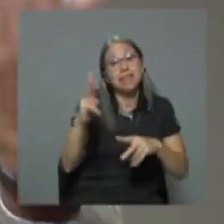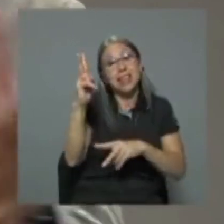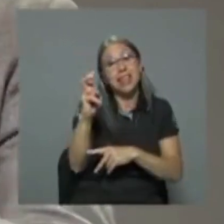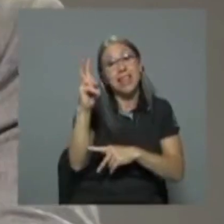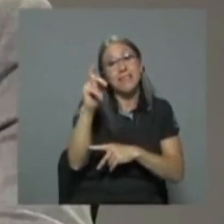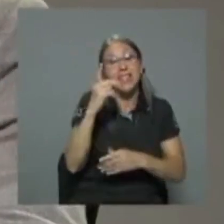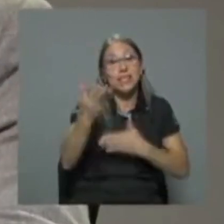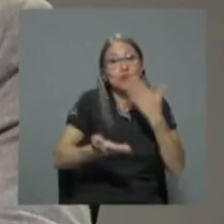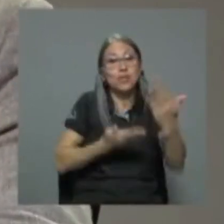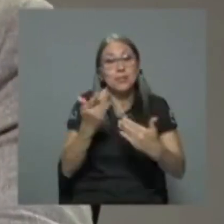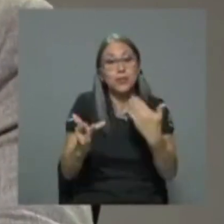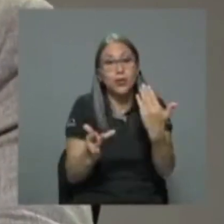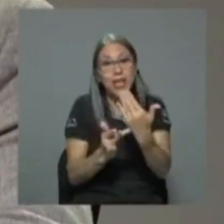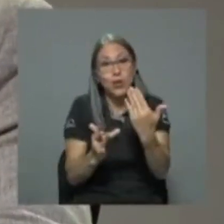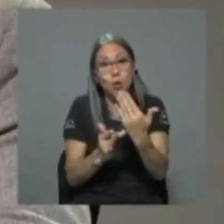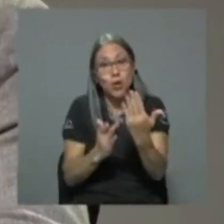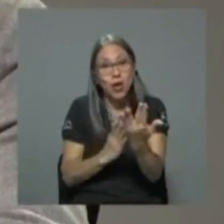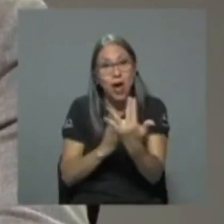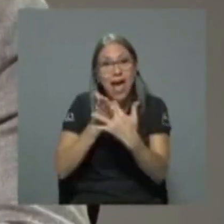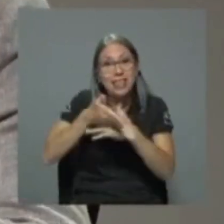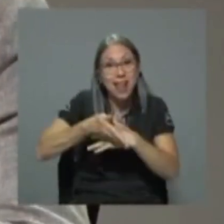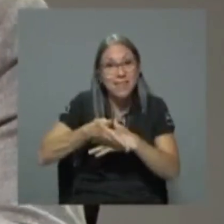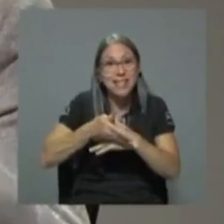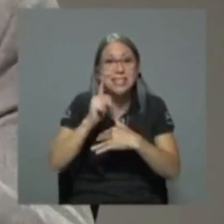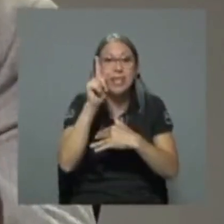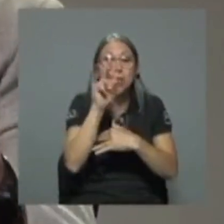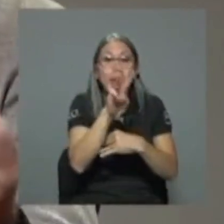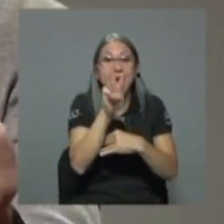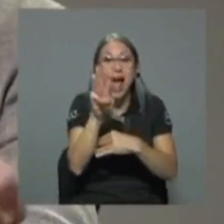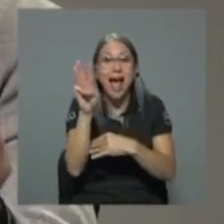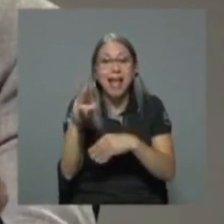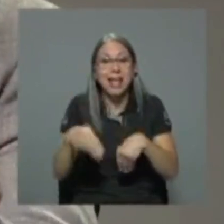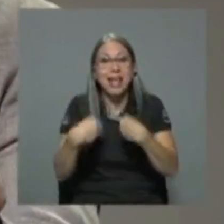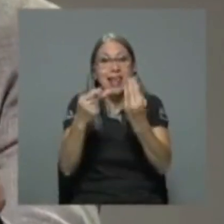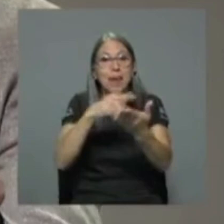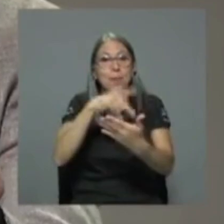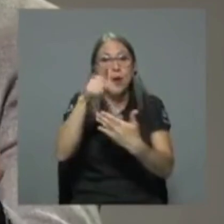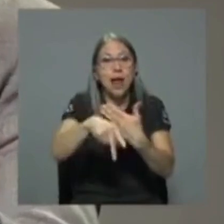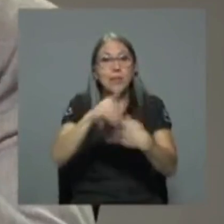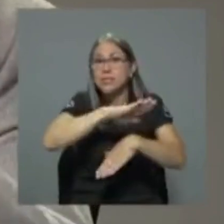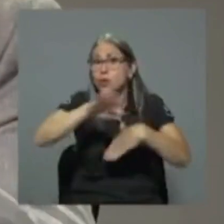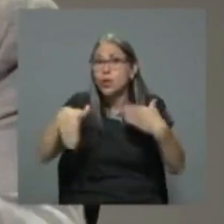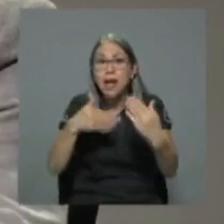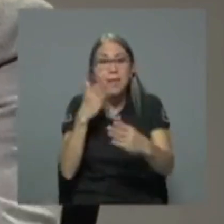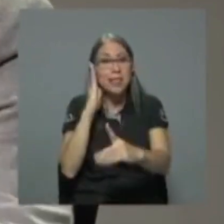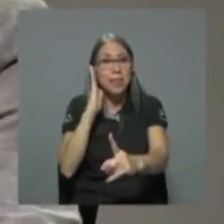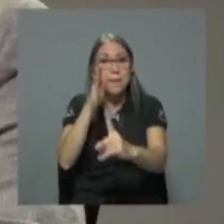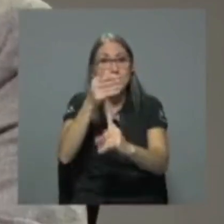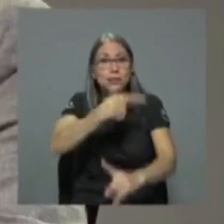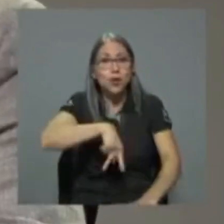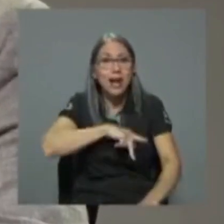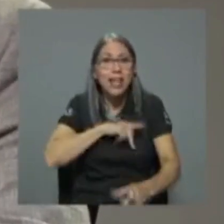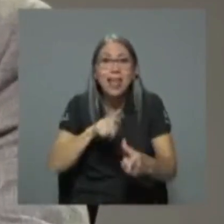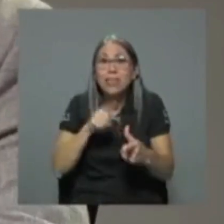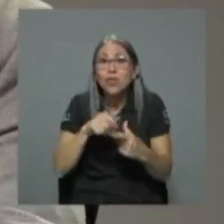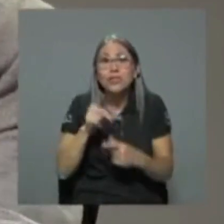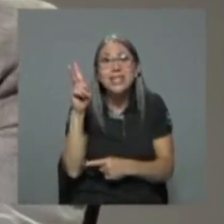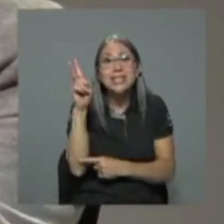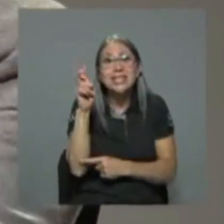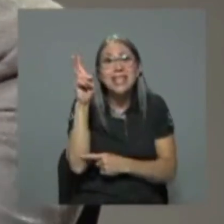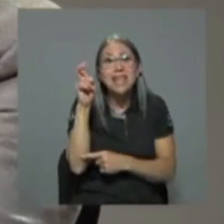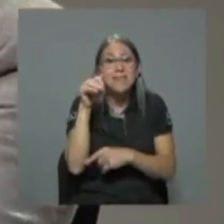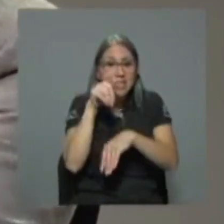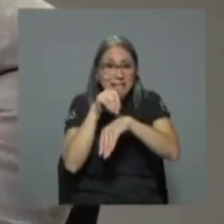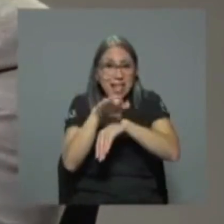una plataforma que le da programas totalmente personalizado. Entonces Netflix le manda a usted un email y le